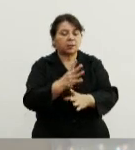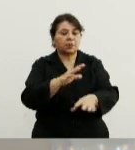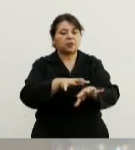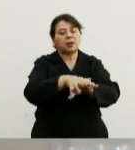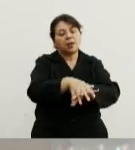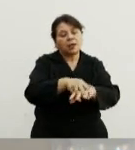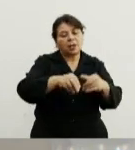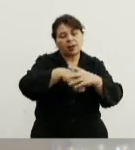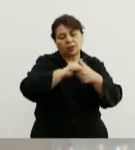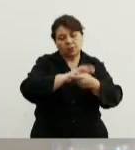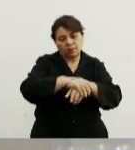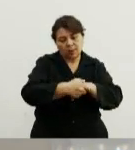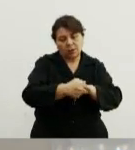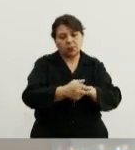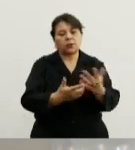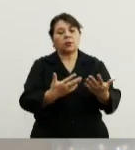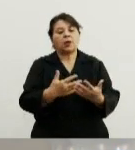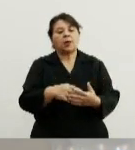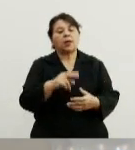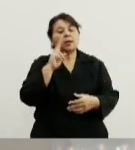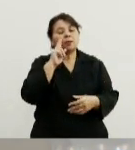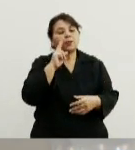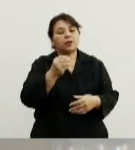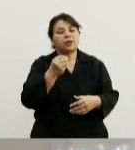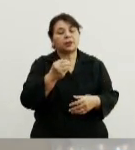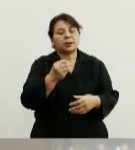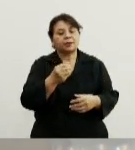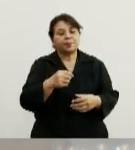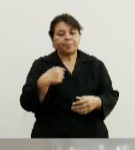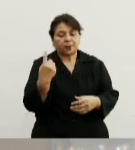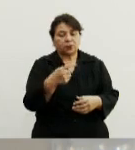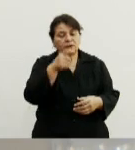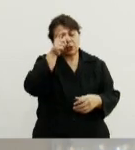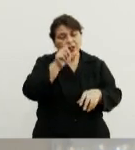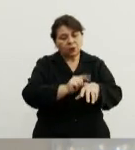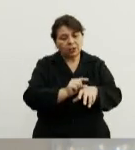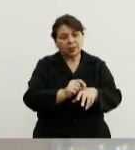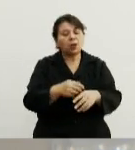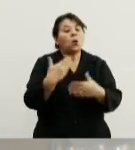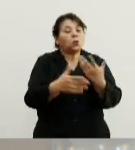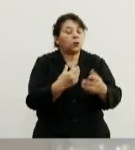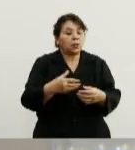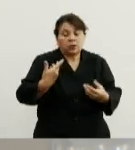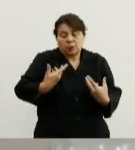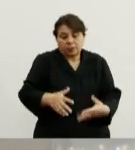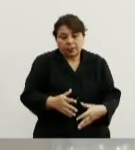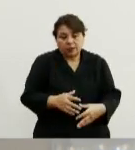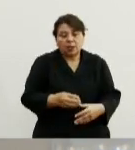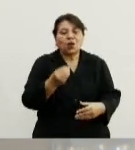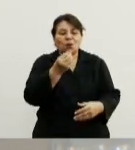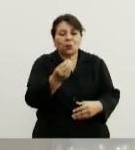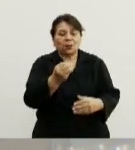manos tratar de detener la incorporación del alcohol en gel cuando salimos del hogar